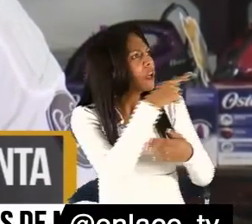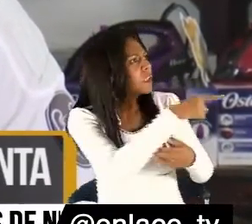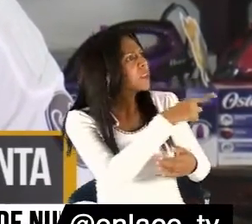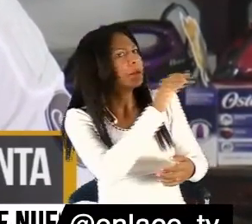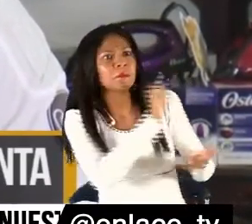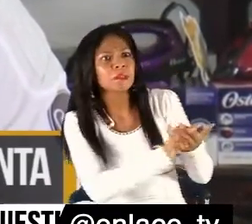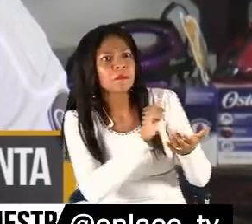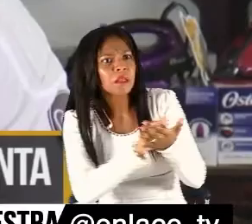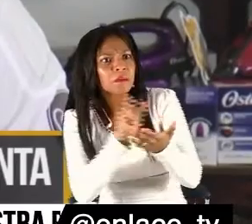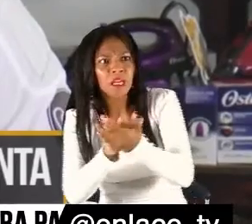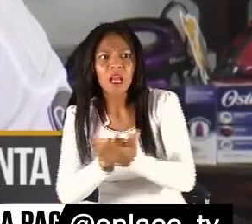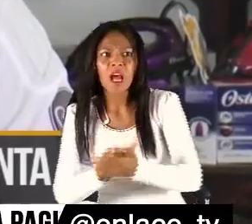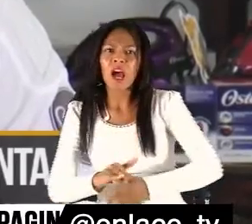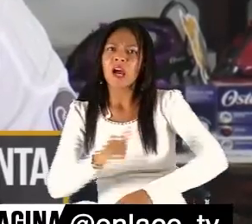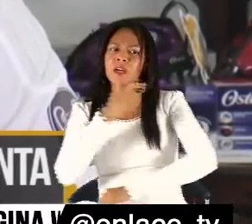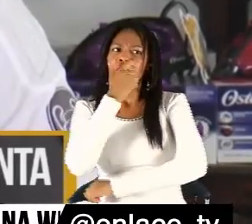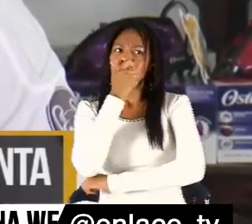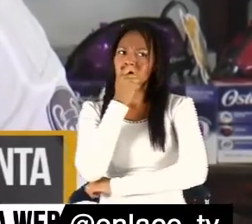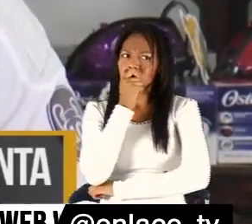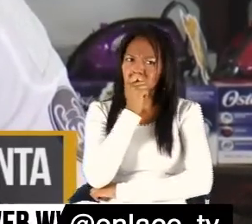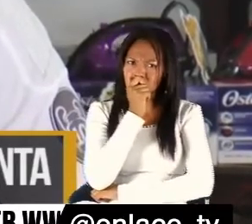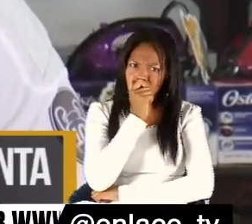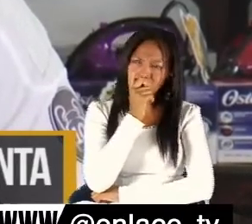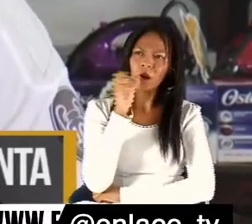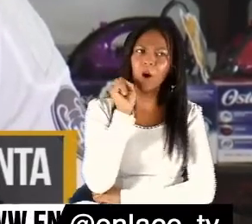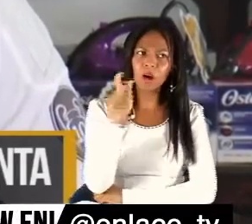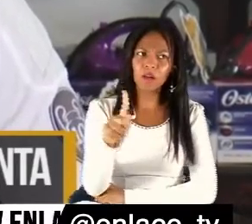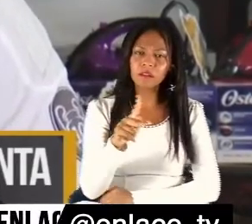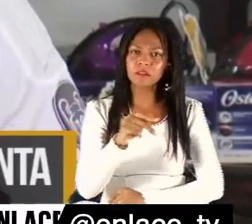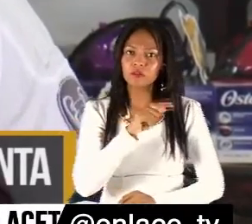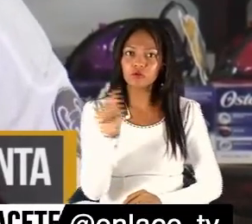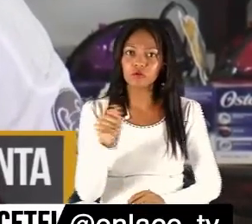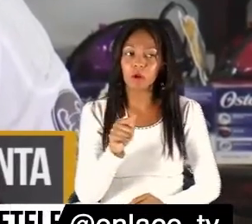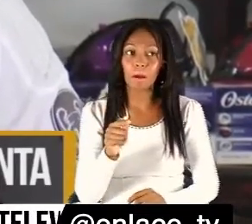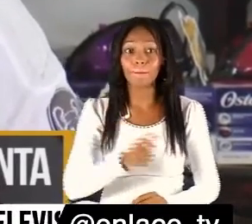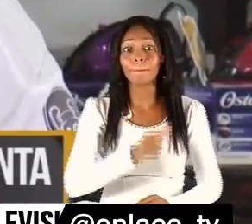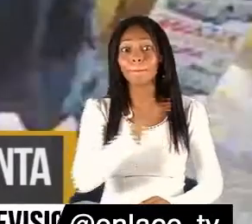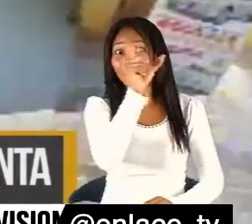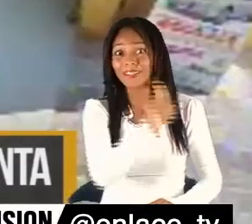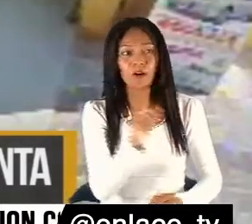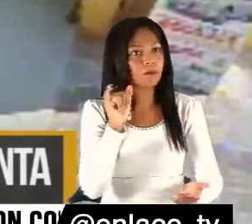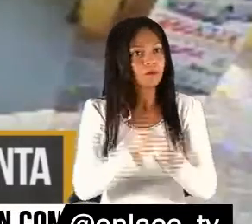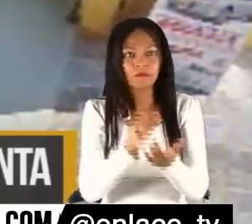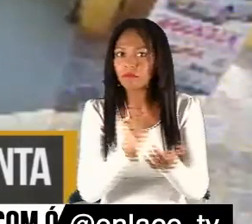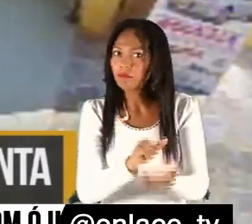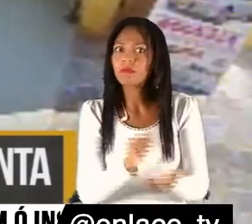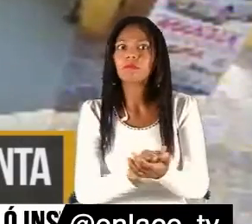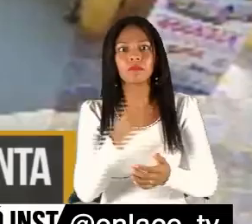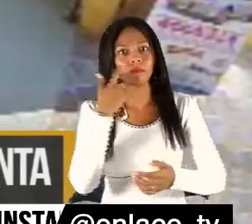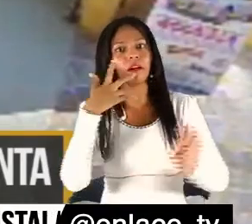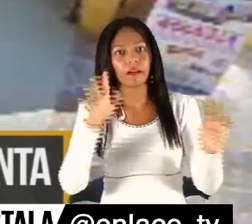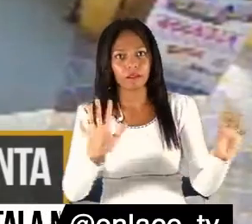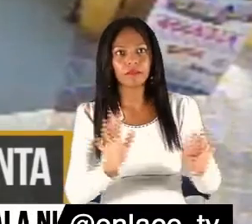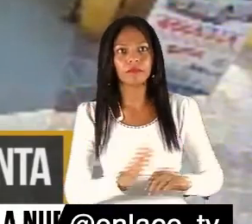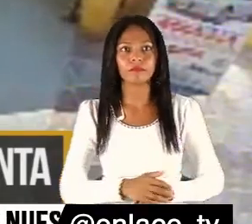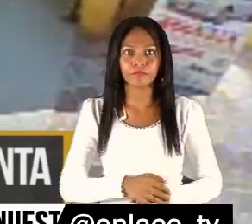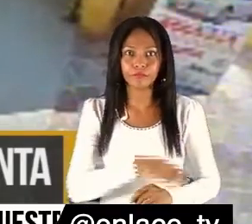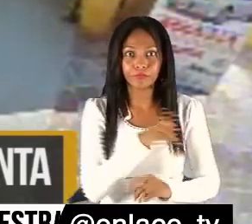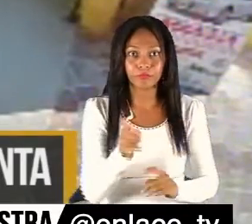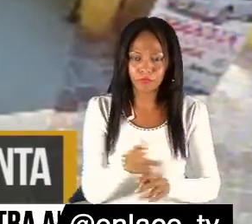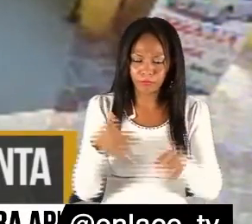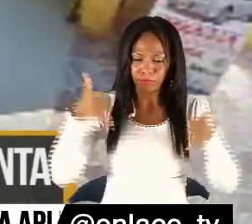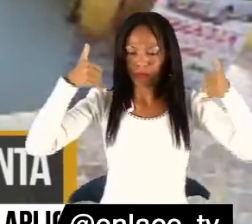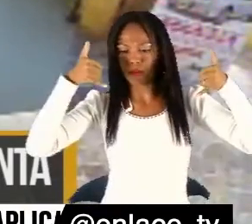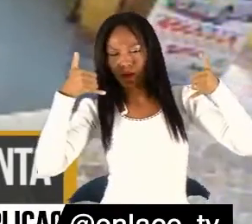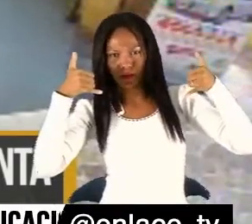XTZ 125 más o menos, y al parecer sujetos en el mismo modo operando. El propietario obtuvo estas imágenes con la cámara